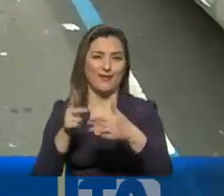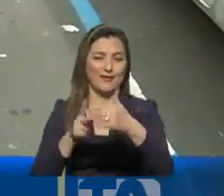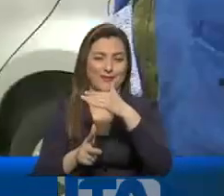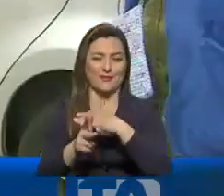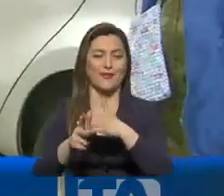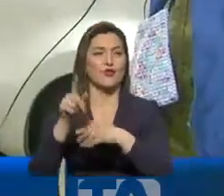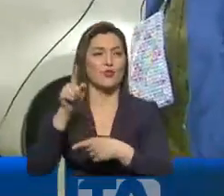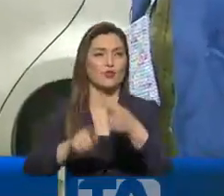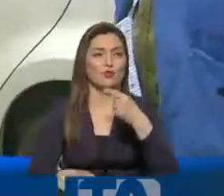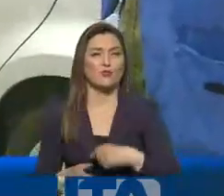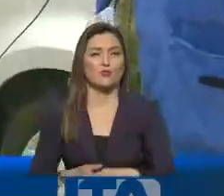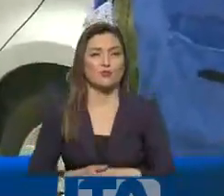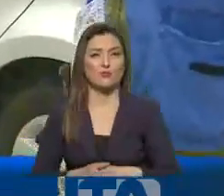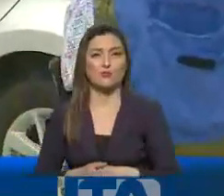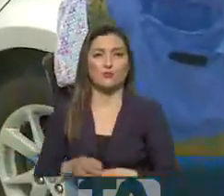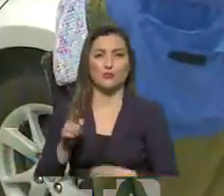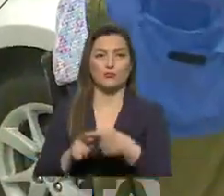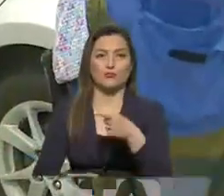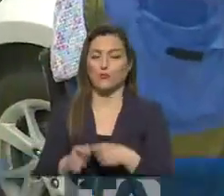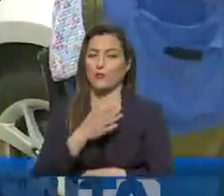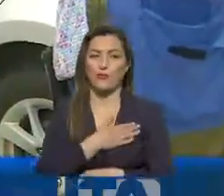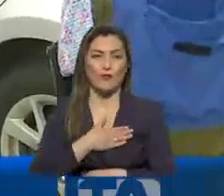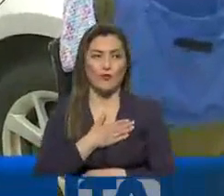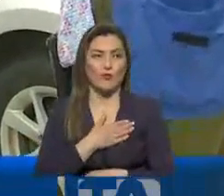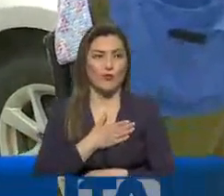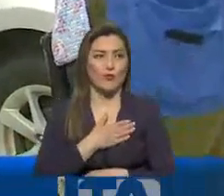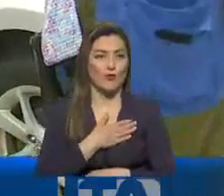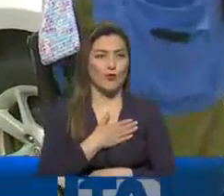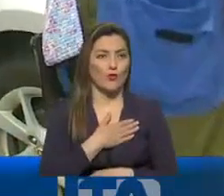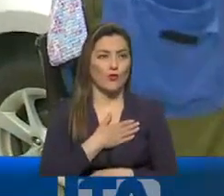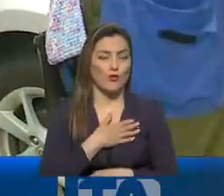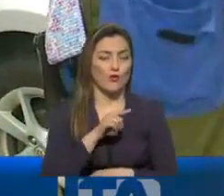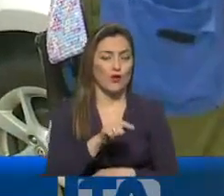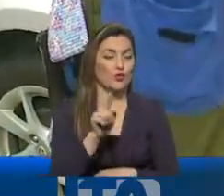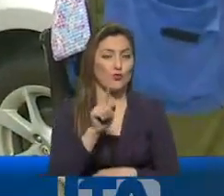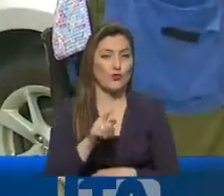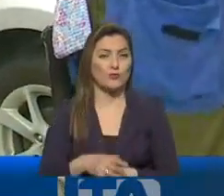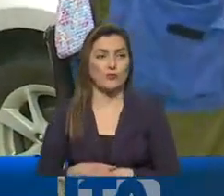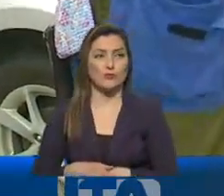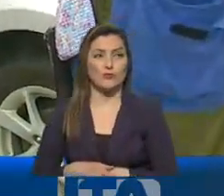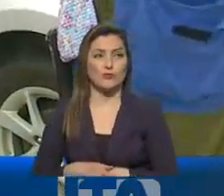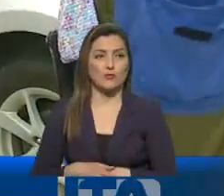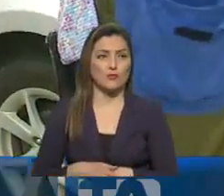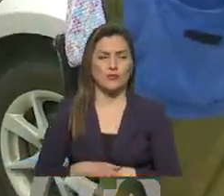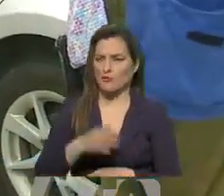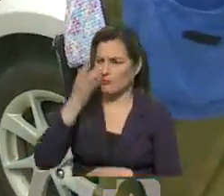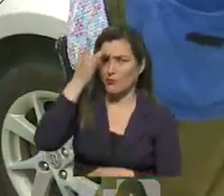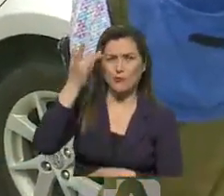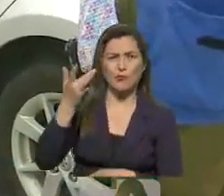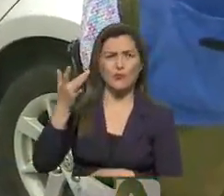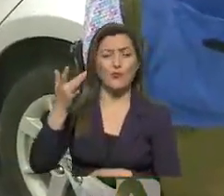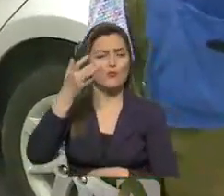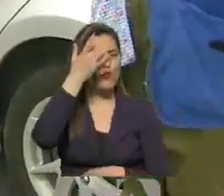en el lugar. Tenga la bondad, no se puede parquear. ¿Por? Porque son para vehículos. ¿Este es un